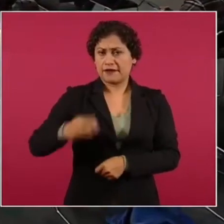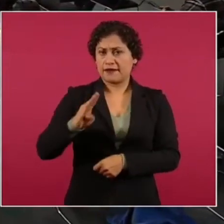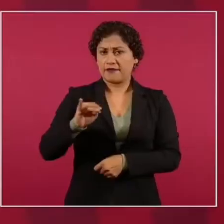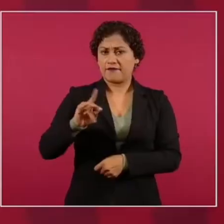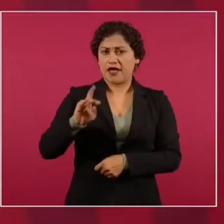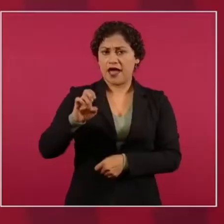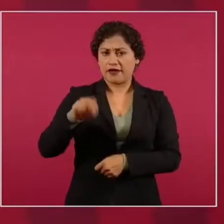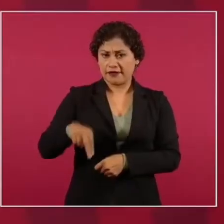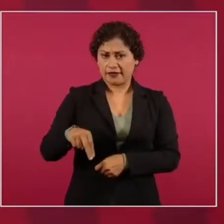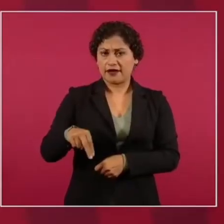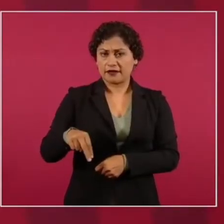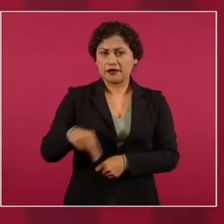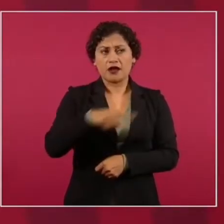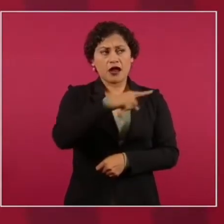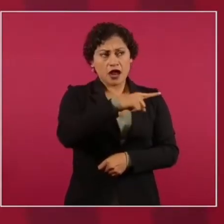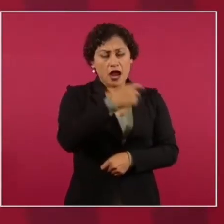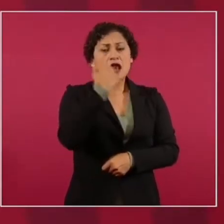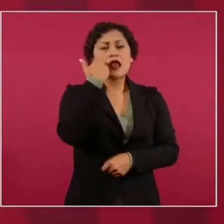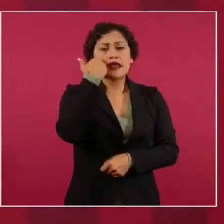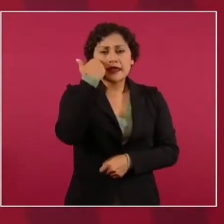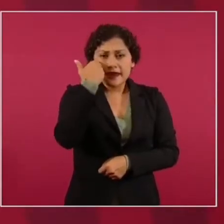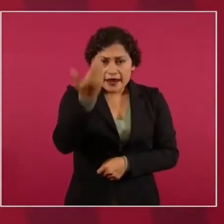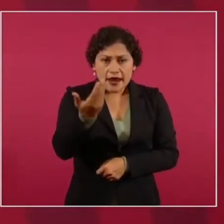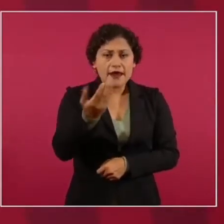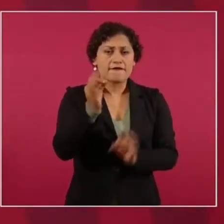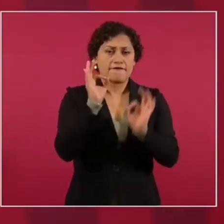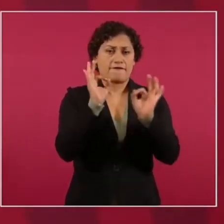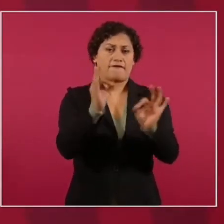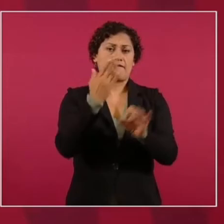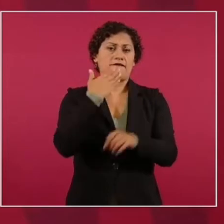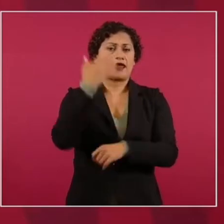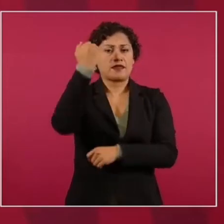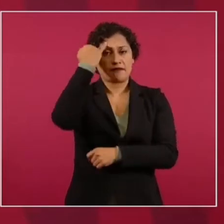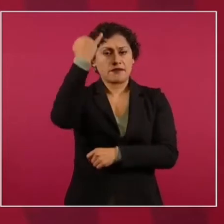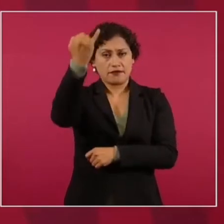puede tener muy buenas intenciones, las tiene.